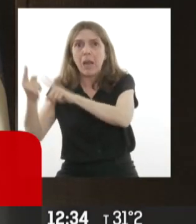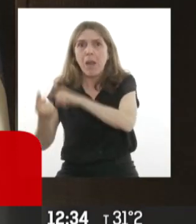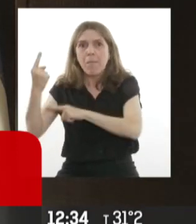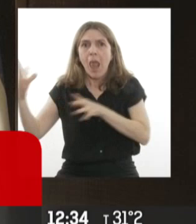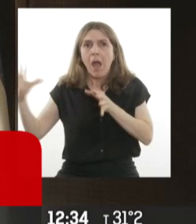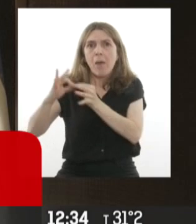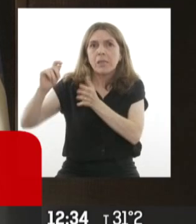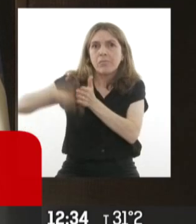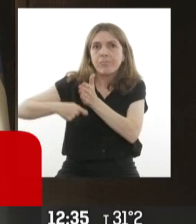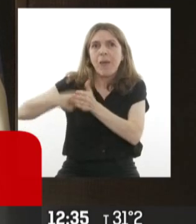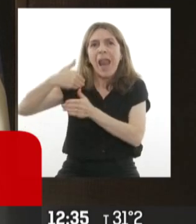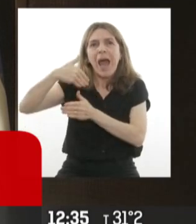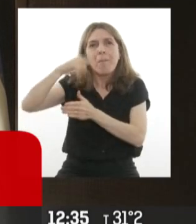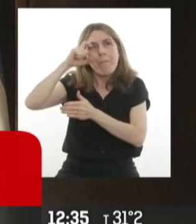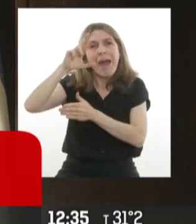en el Mercosur.